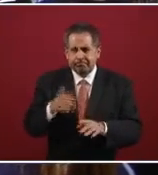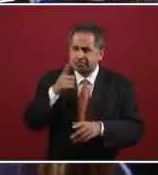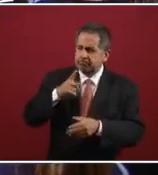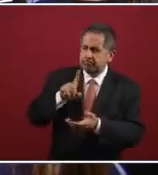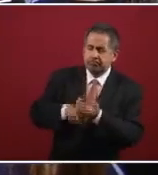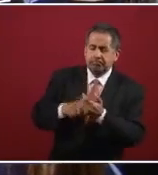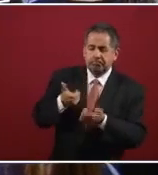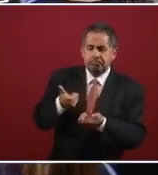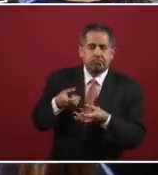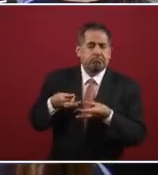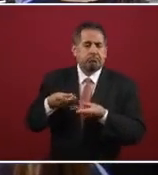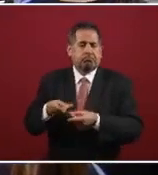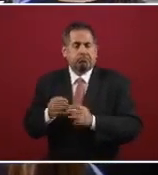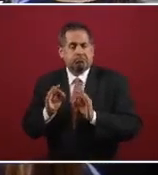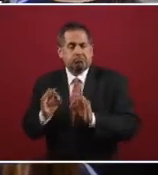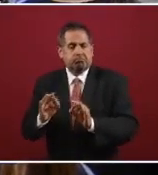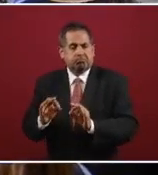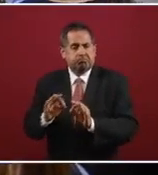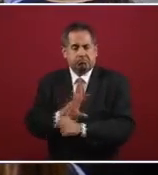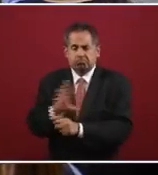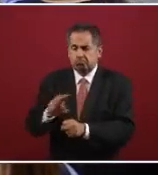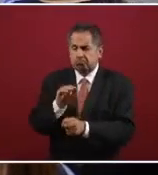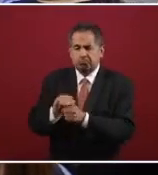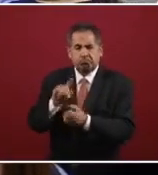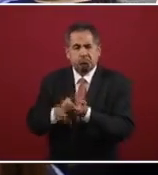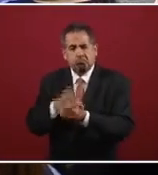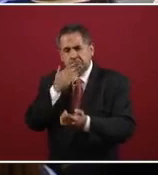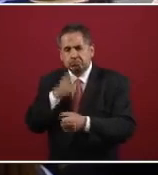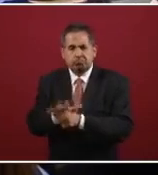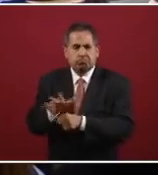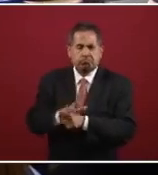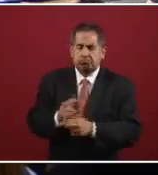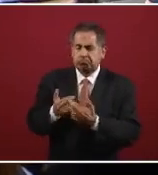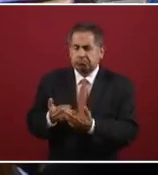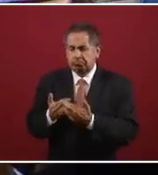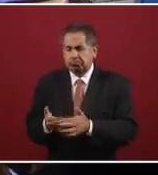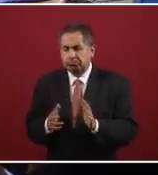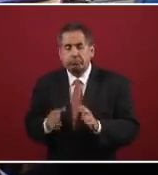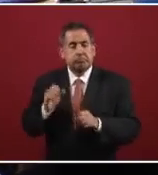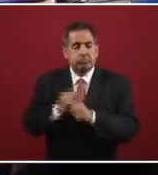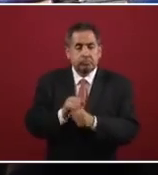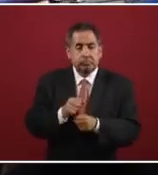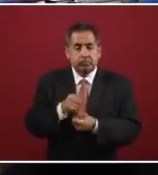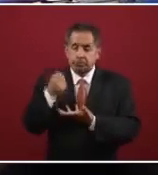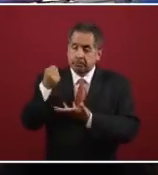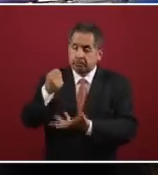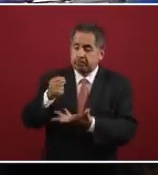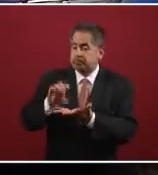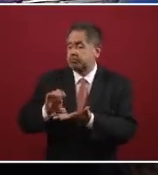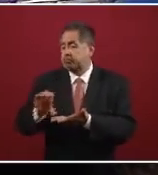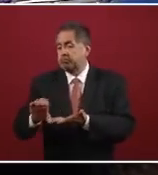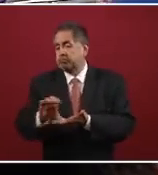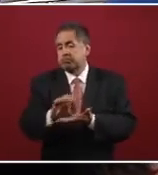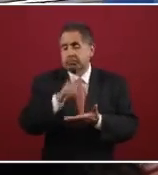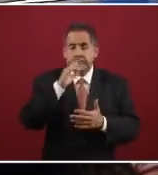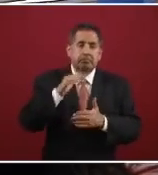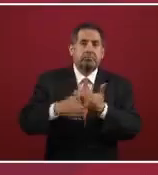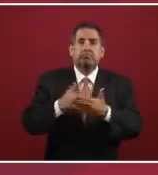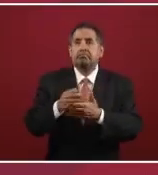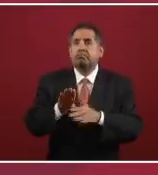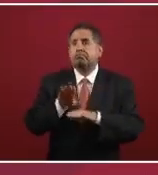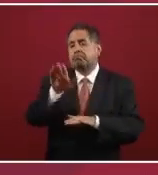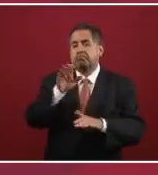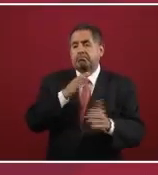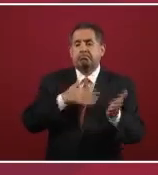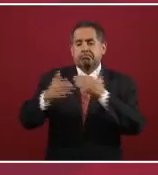públicas sanas y que al mismo tiempo tengamos presupuesto para financiar el desarrollo